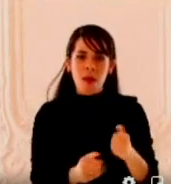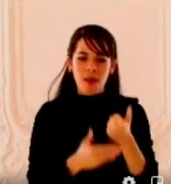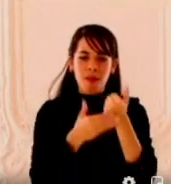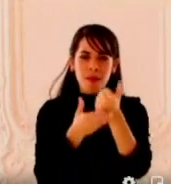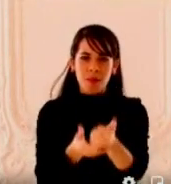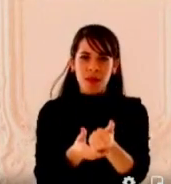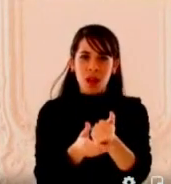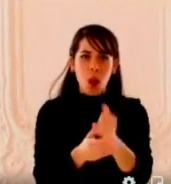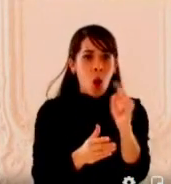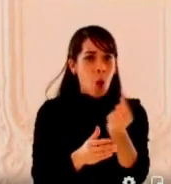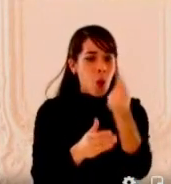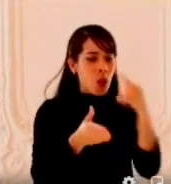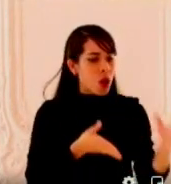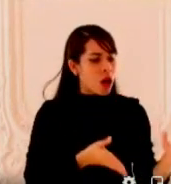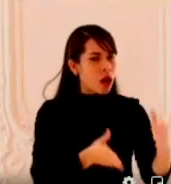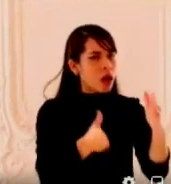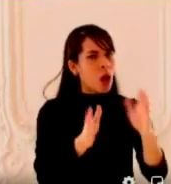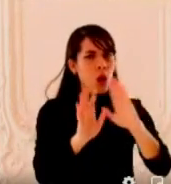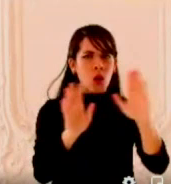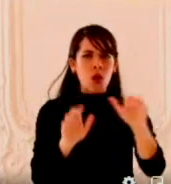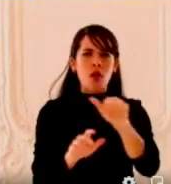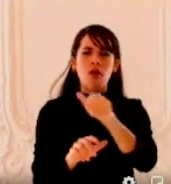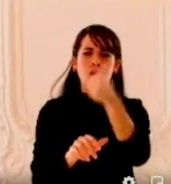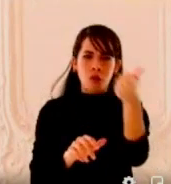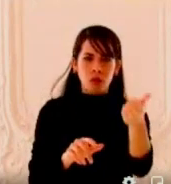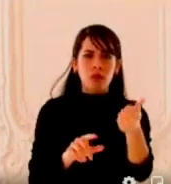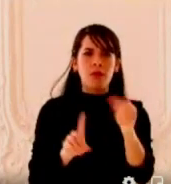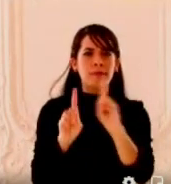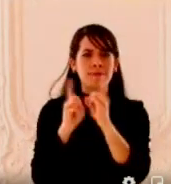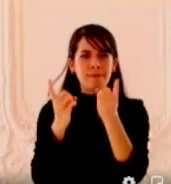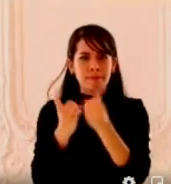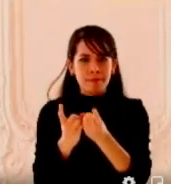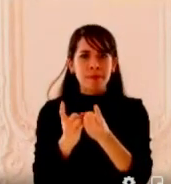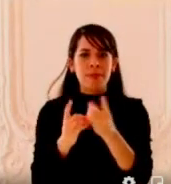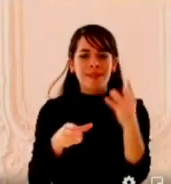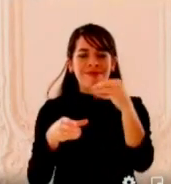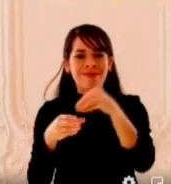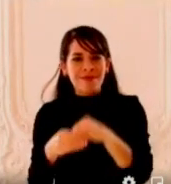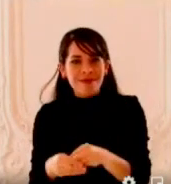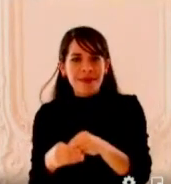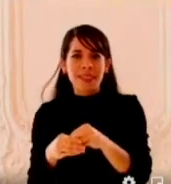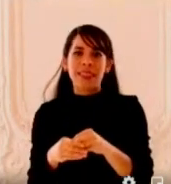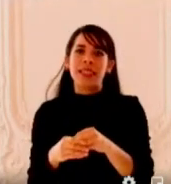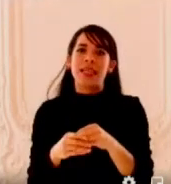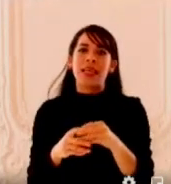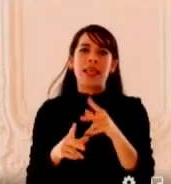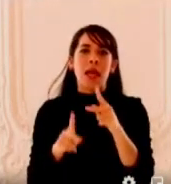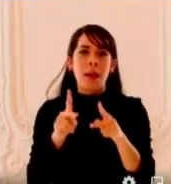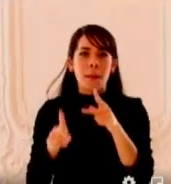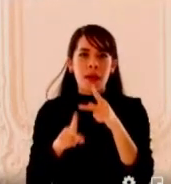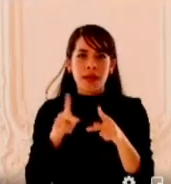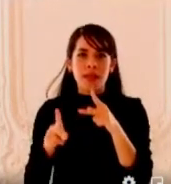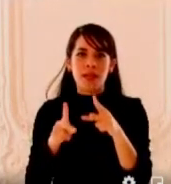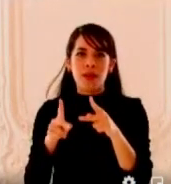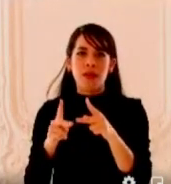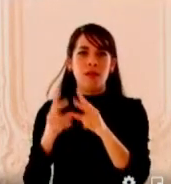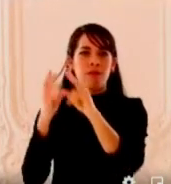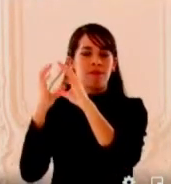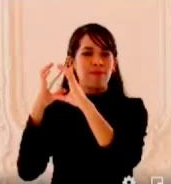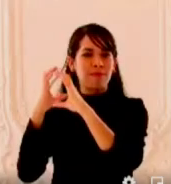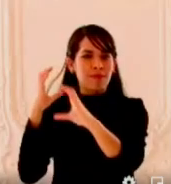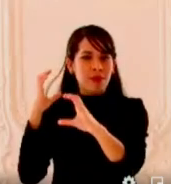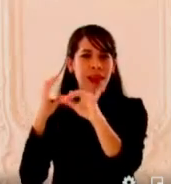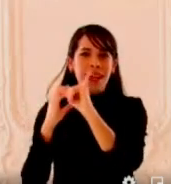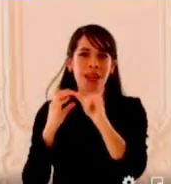pero también en todas las otras áreas bajo el departamento, que en realidad pues incluye el servicio al conductor, el transporte colectivo que mencioné, el transporte